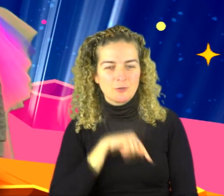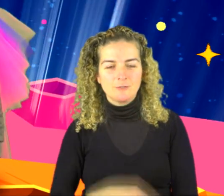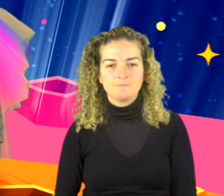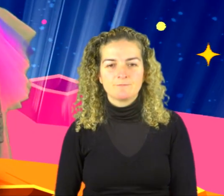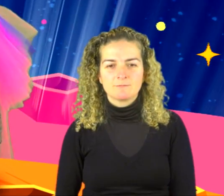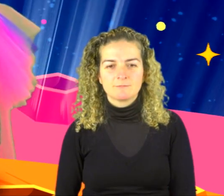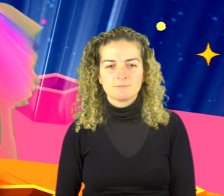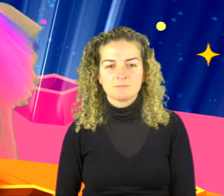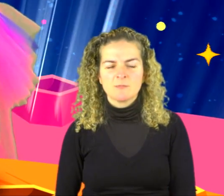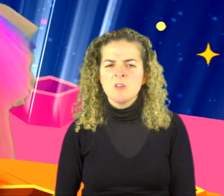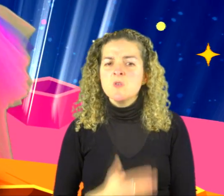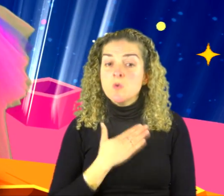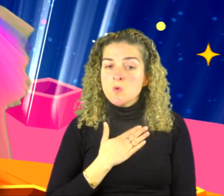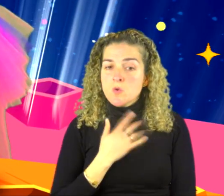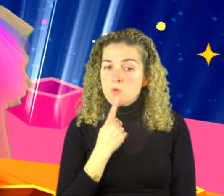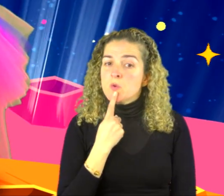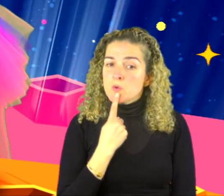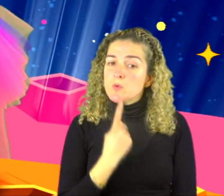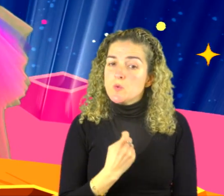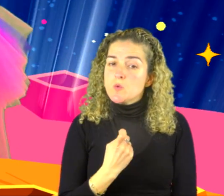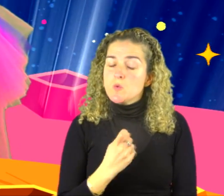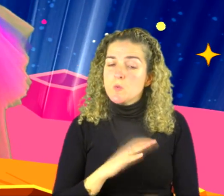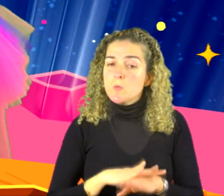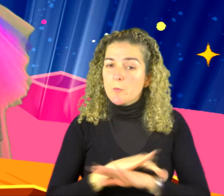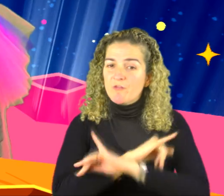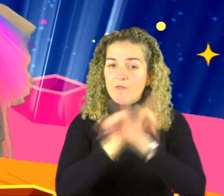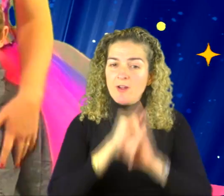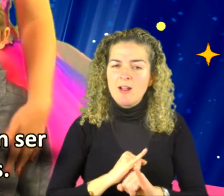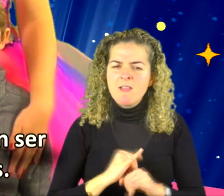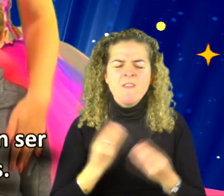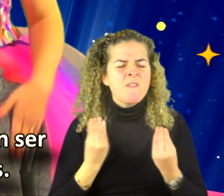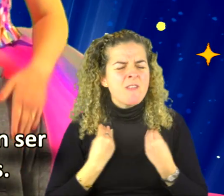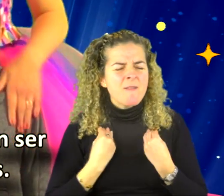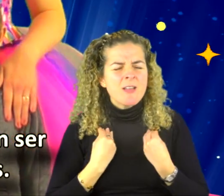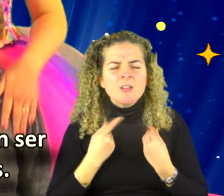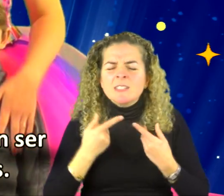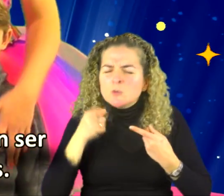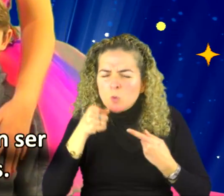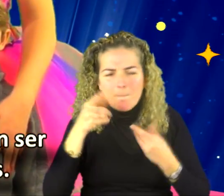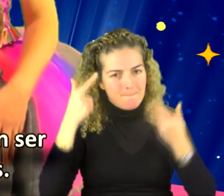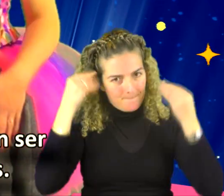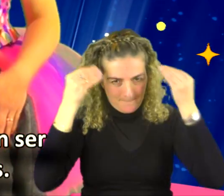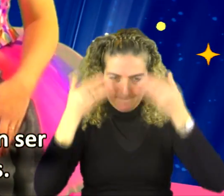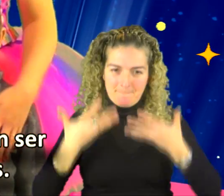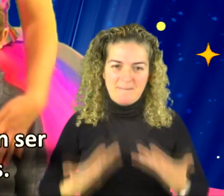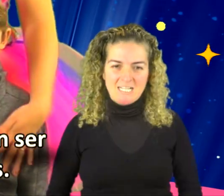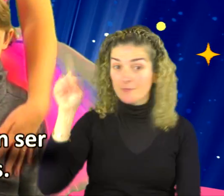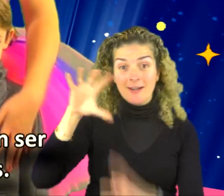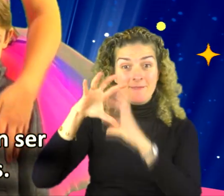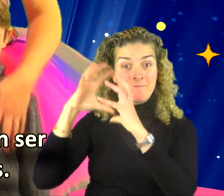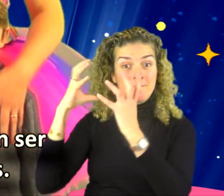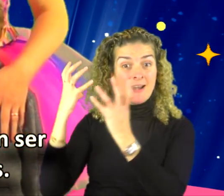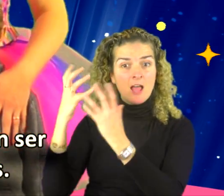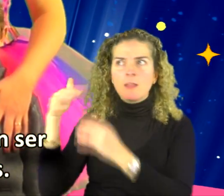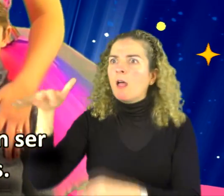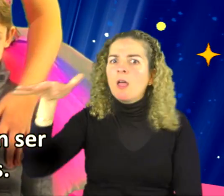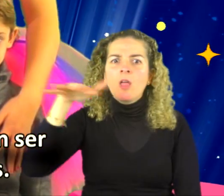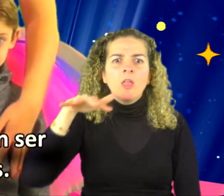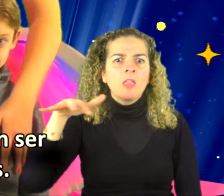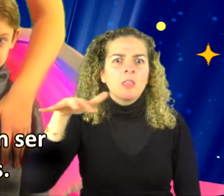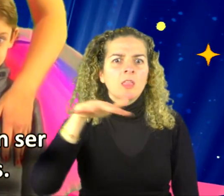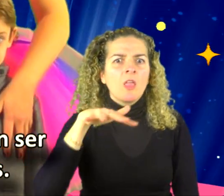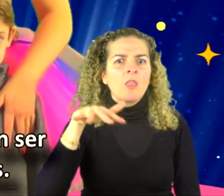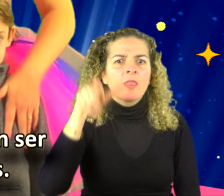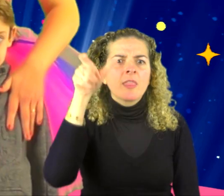que lo que dices, lo que haces y lo que piensas sea la misma cosa. El primer paso de la felicidad está en ser cuidadoso